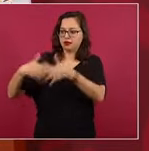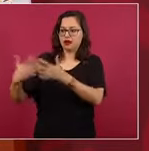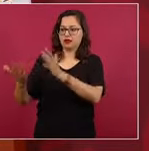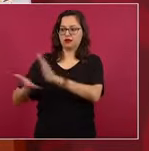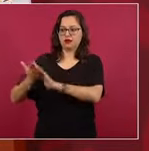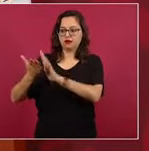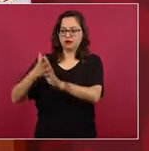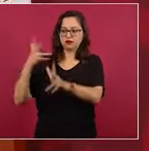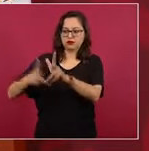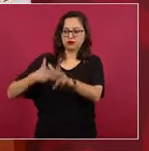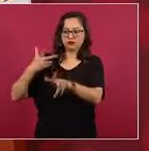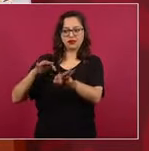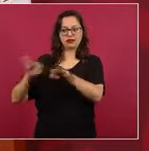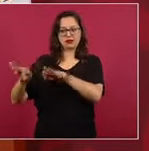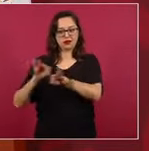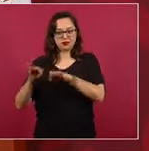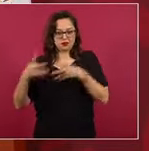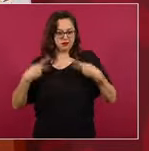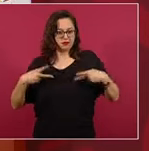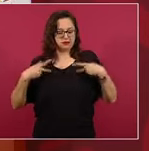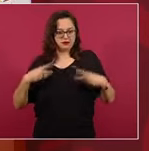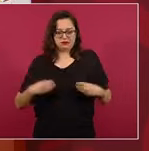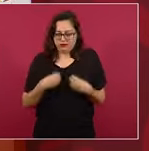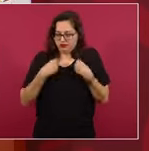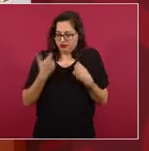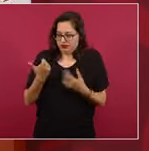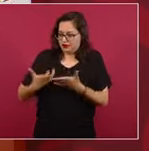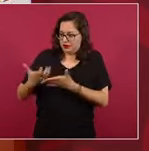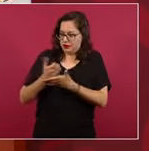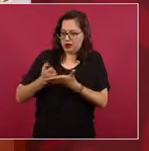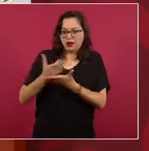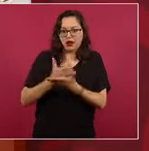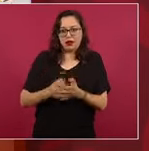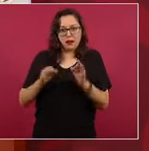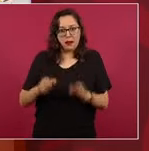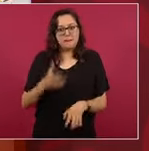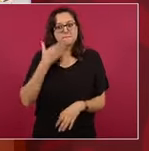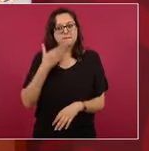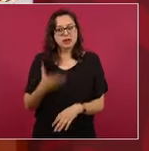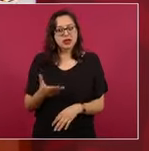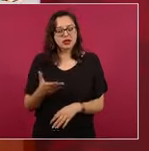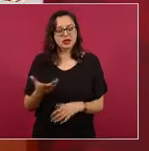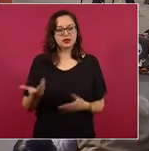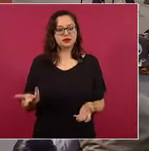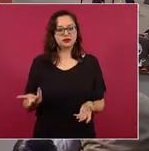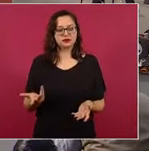es bienestar para la gente, pero ¿ustedes creen que esto